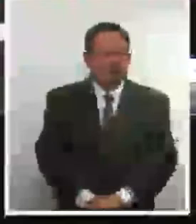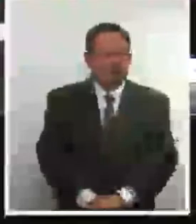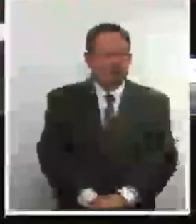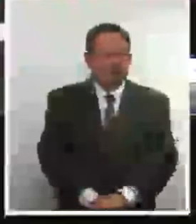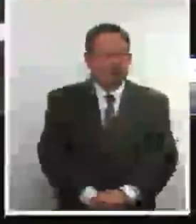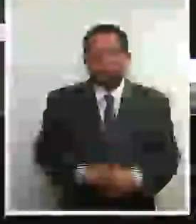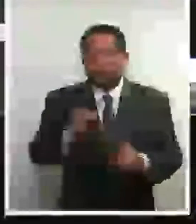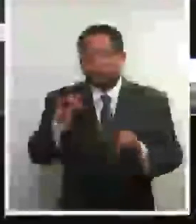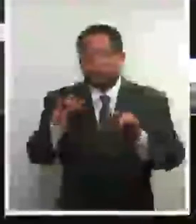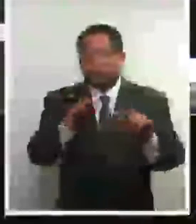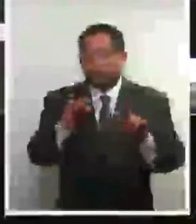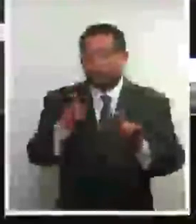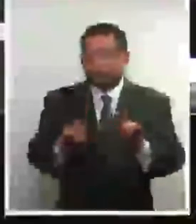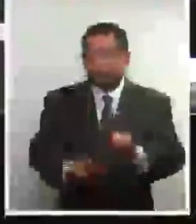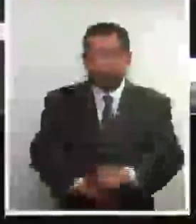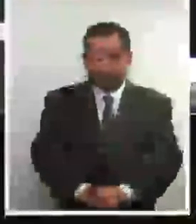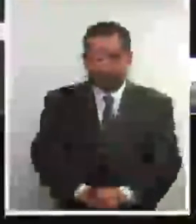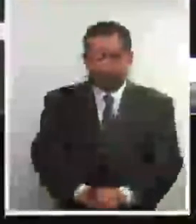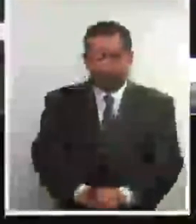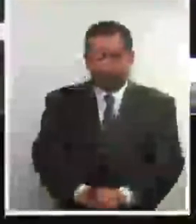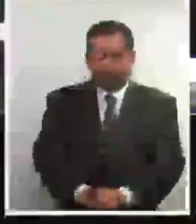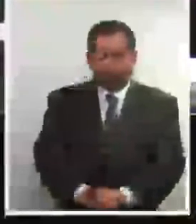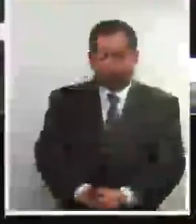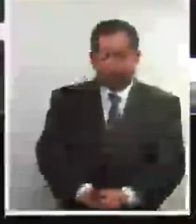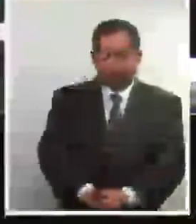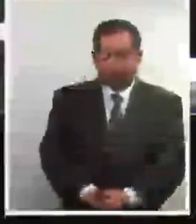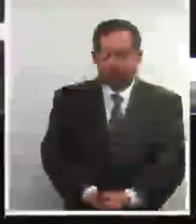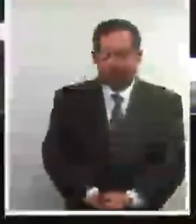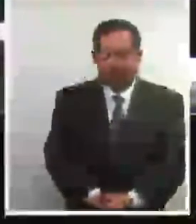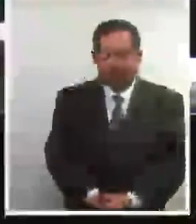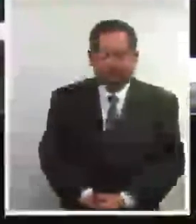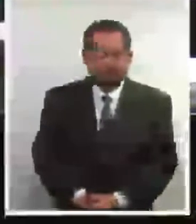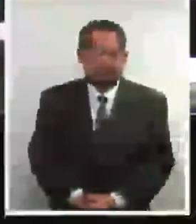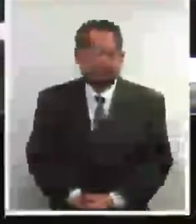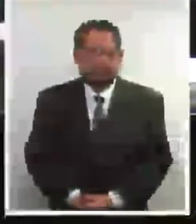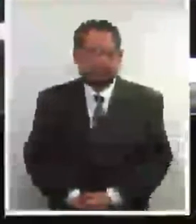¿a favor o en contra? Sí, una observación, sí.